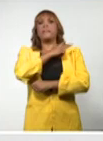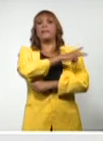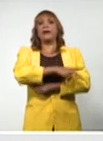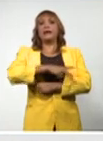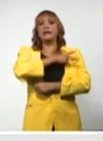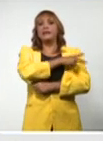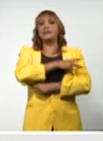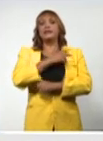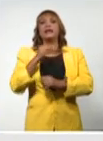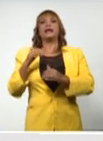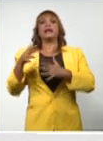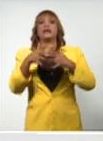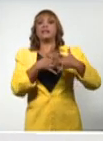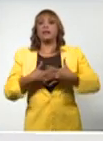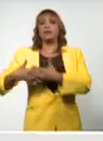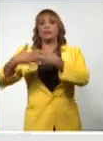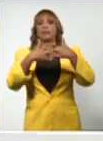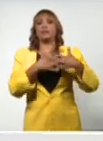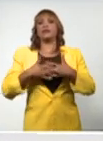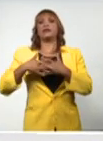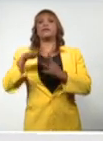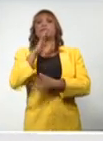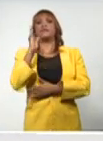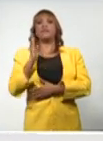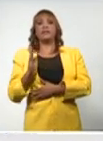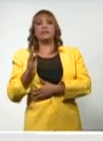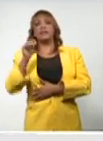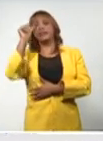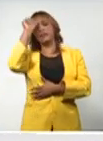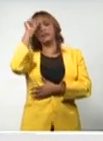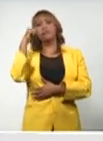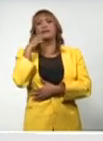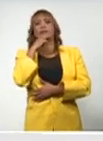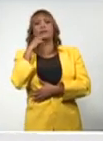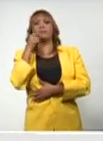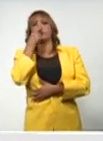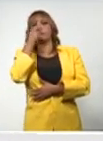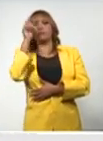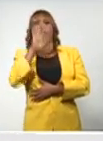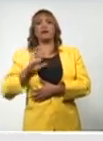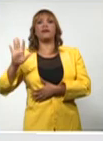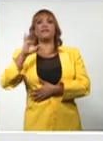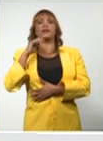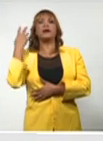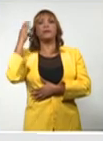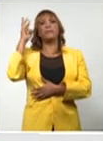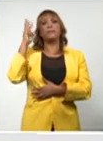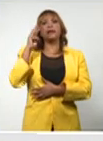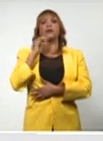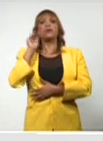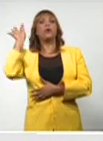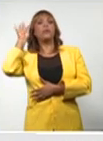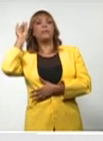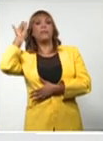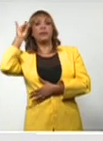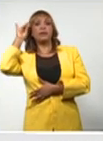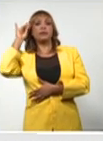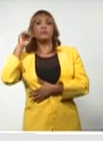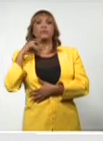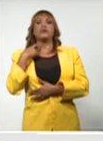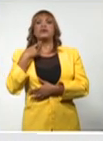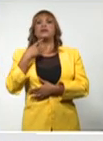Estados Unidos, Brasil, India, Rusia, Sudáfrica, México, Perú y Chile. Y como